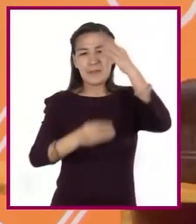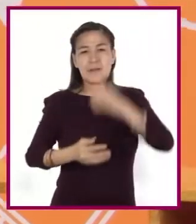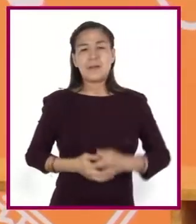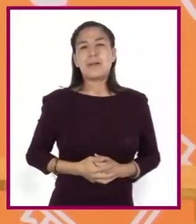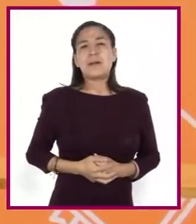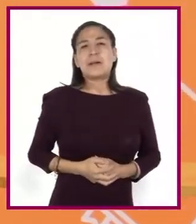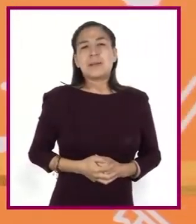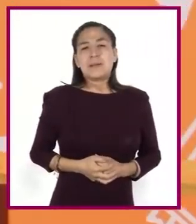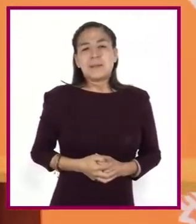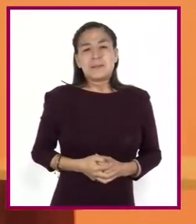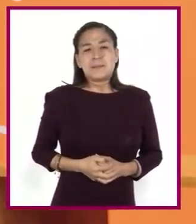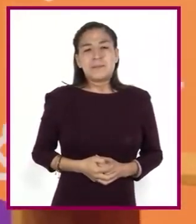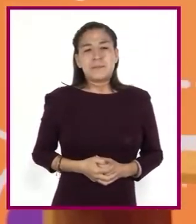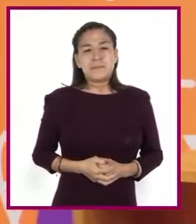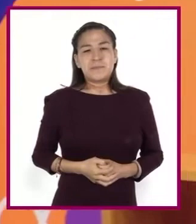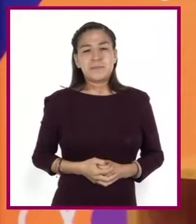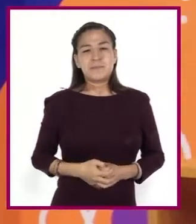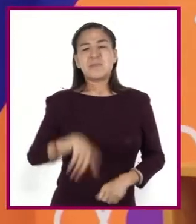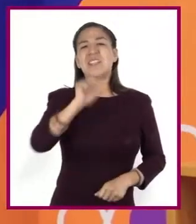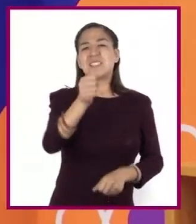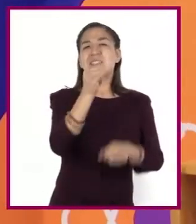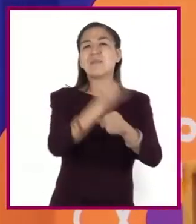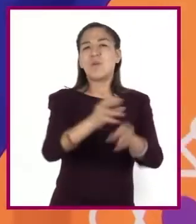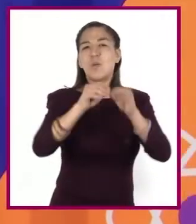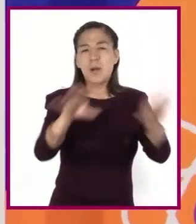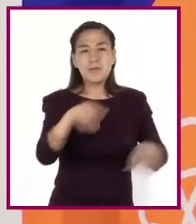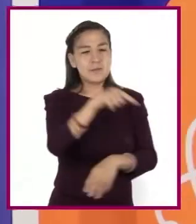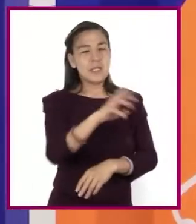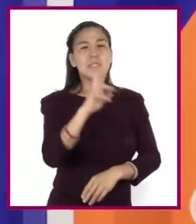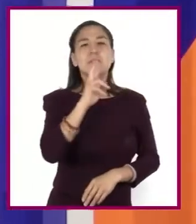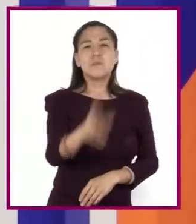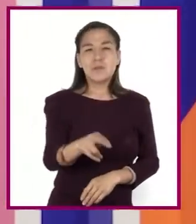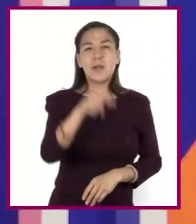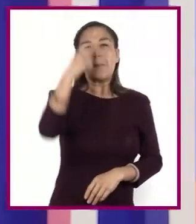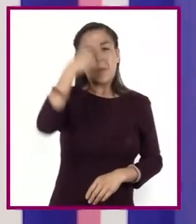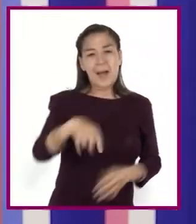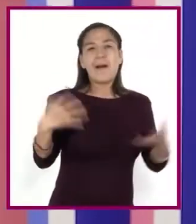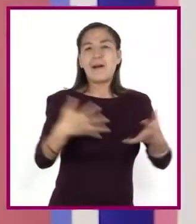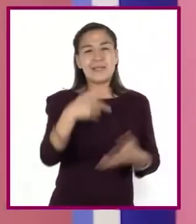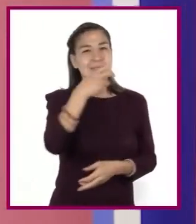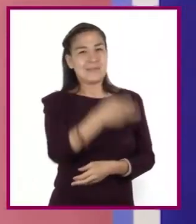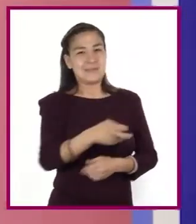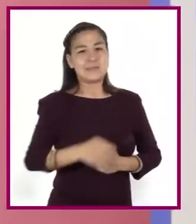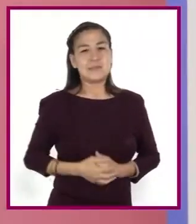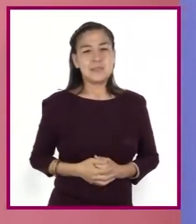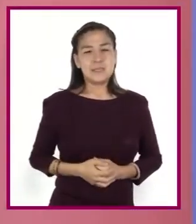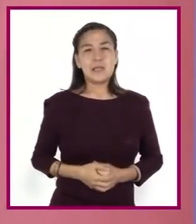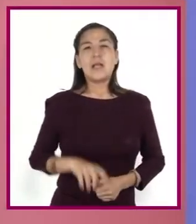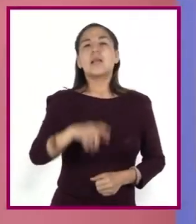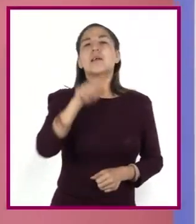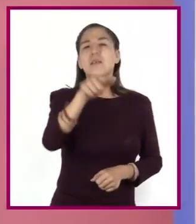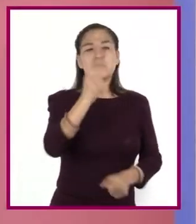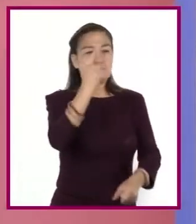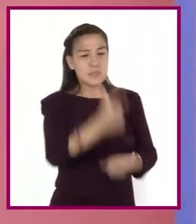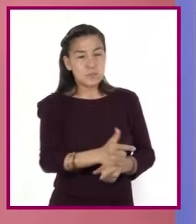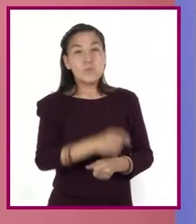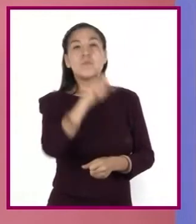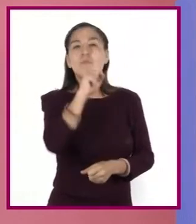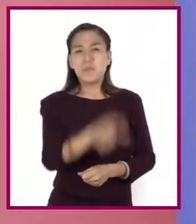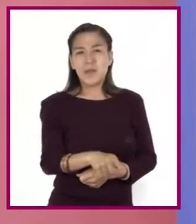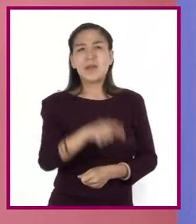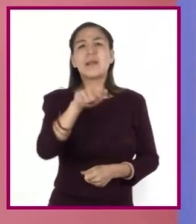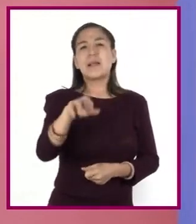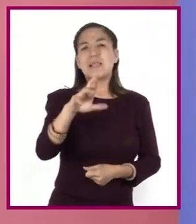nos informan los resultados y lo que debería hacerse a partir de estos. Descubrimos entonces que